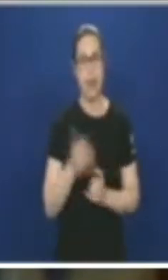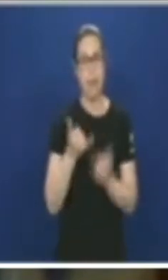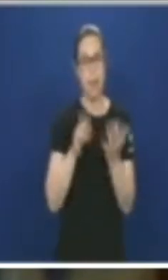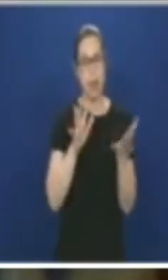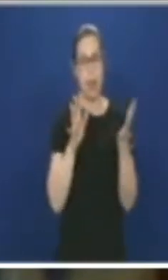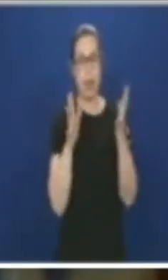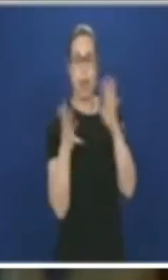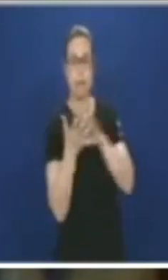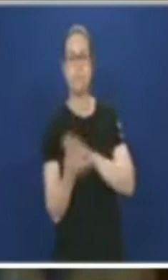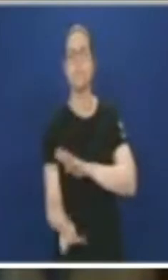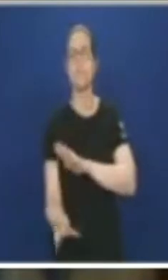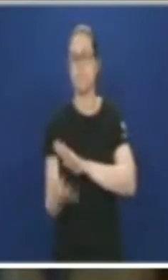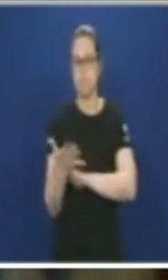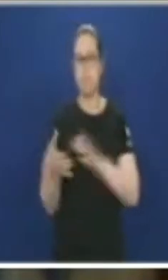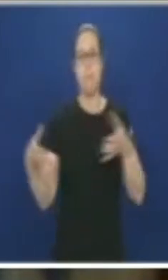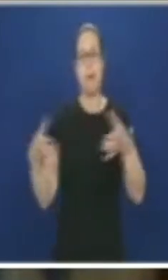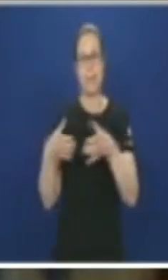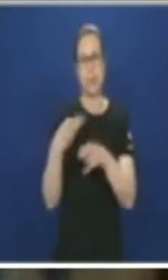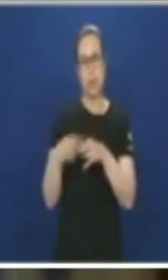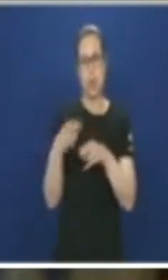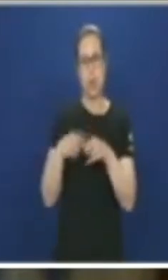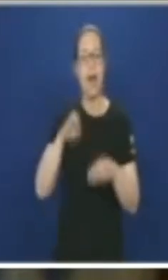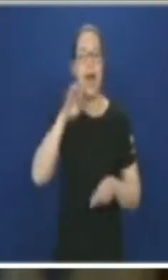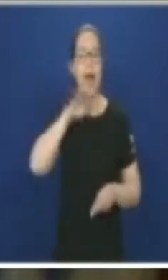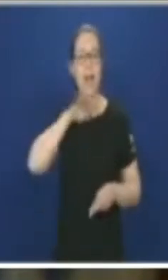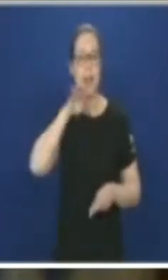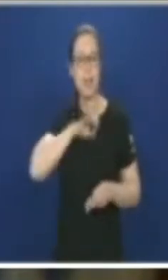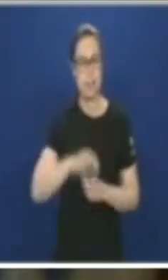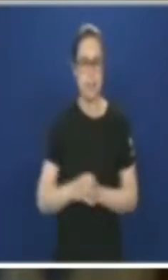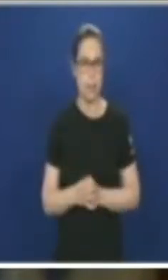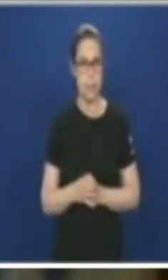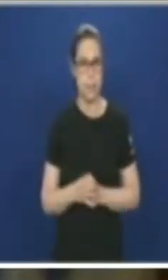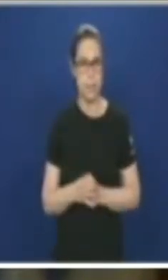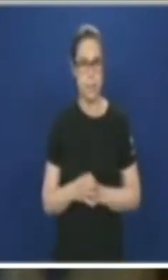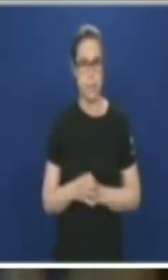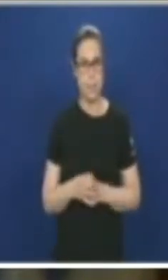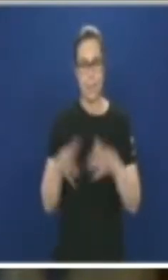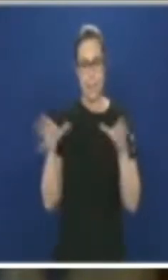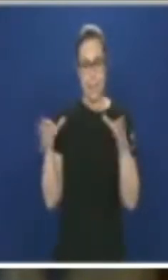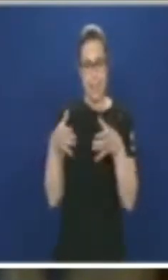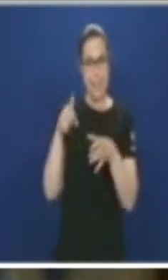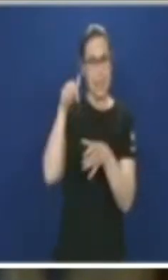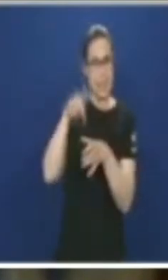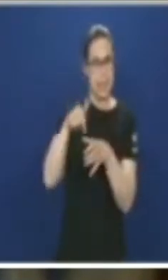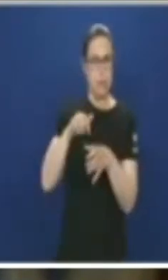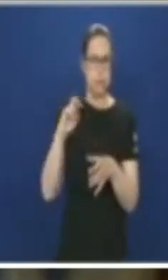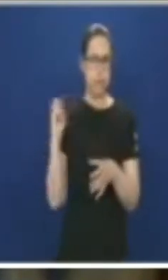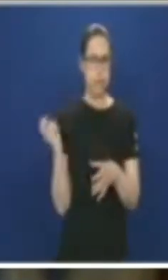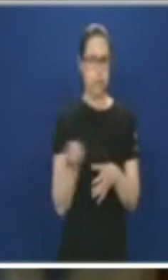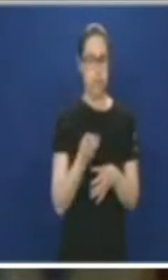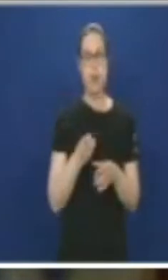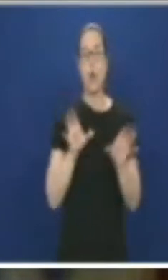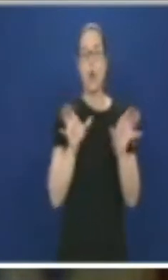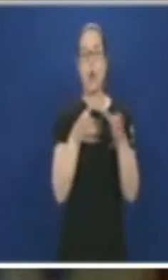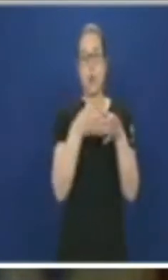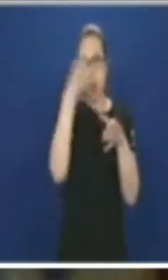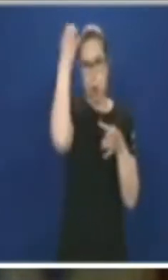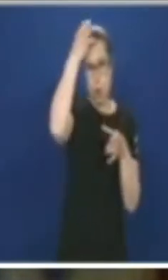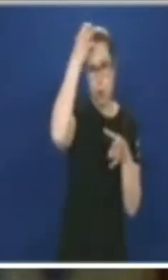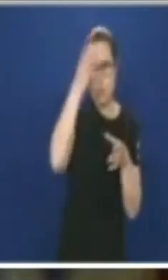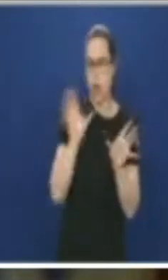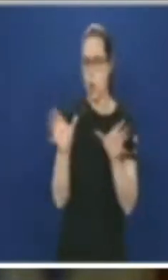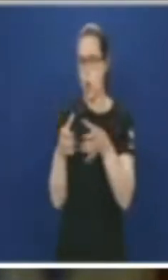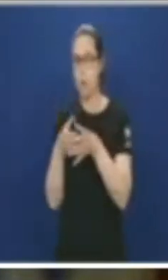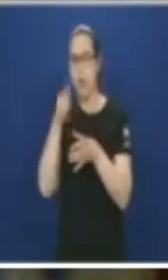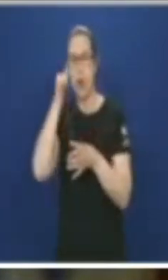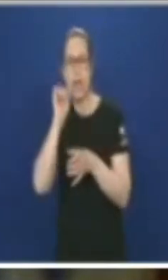Galeguista, que además trabajan inicialmente con distintas opciones. Está el grupo de Coruña, está el grupo de Ourense, está